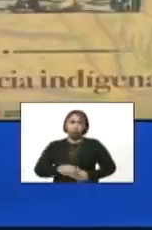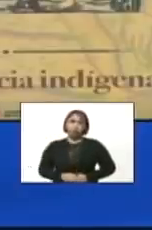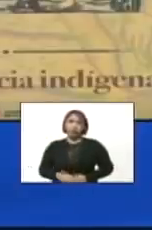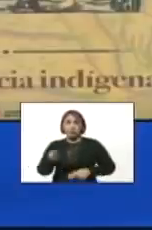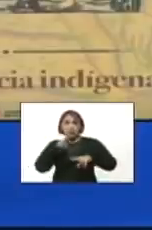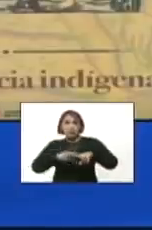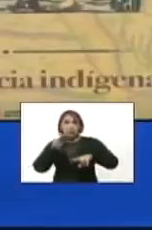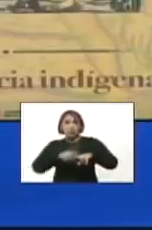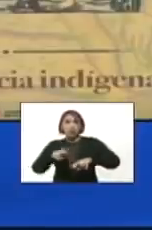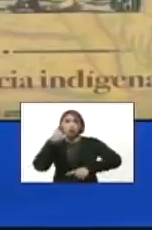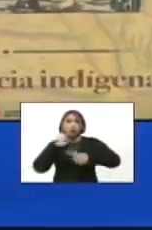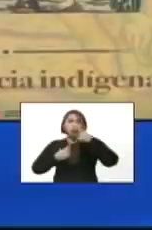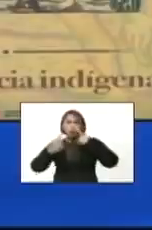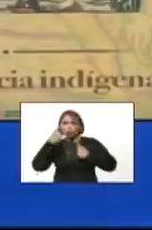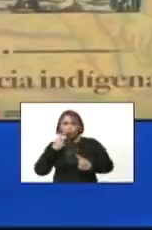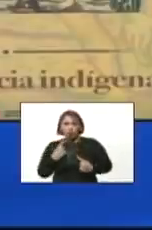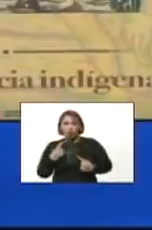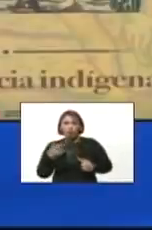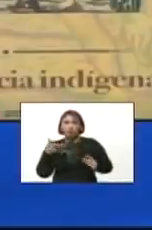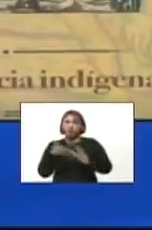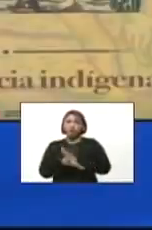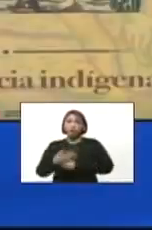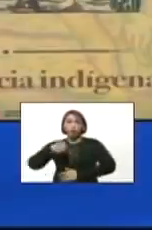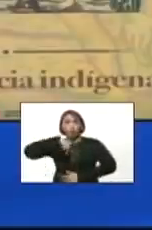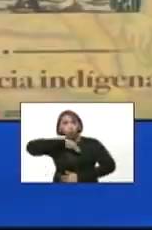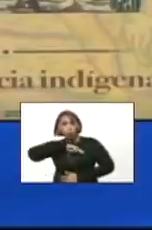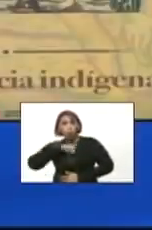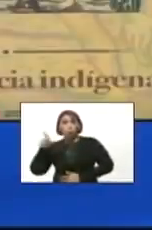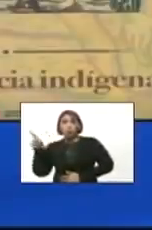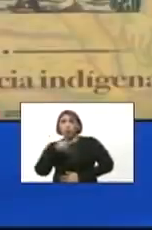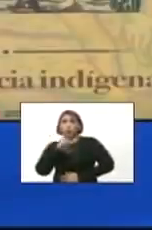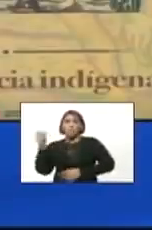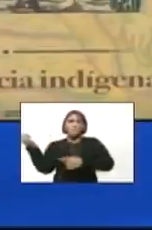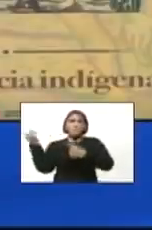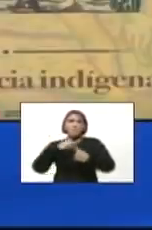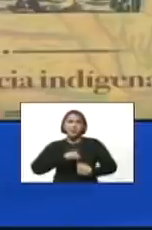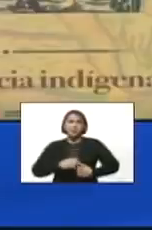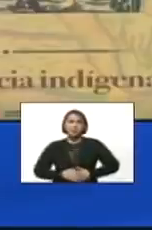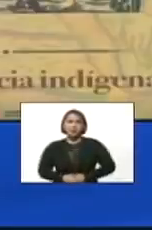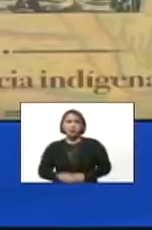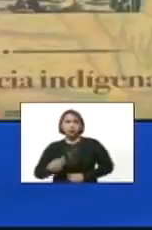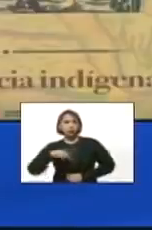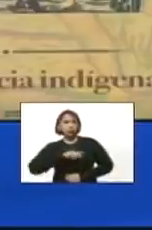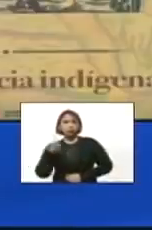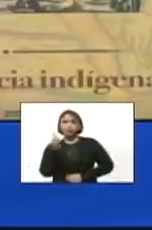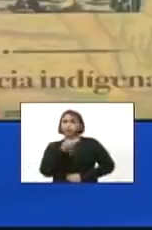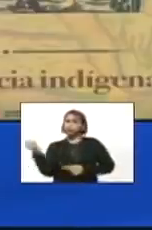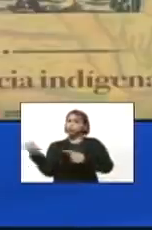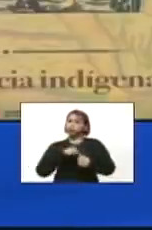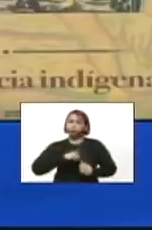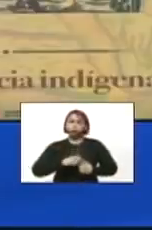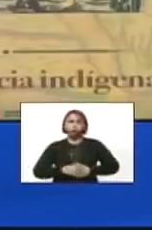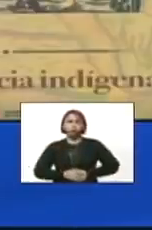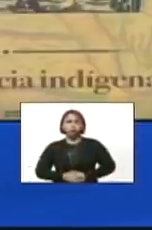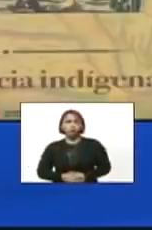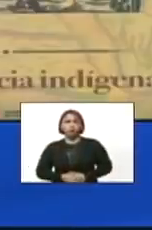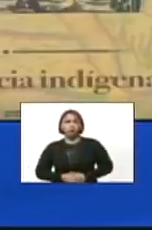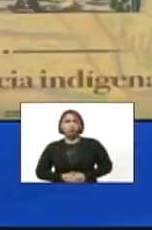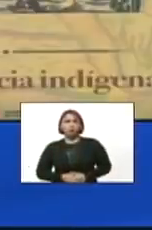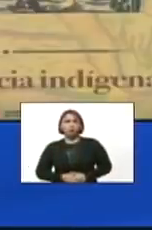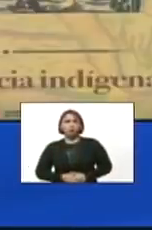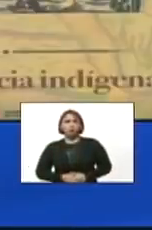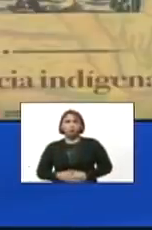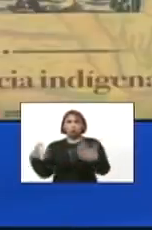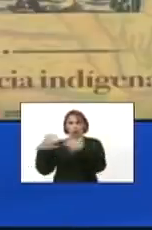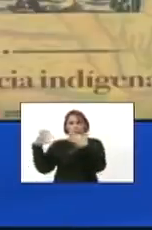un niño llora, llora. Y nosotros no hemos sido vencidos, no hemos sido vencidos. Y